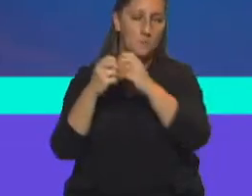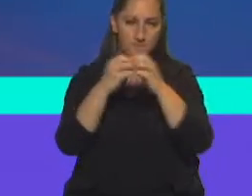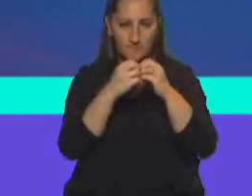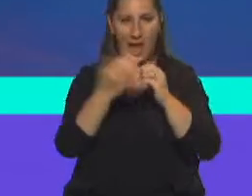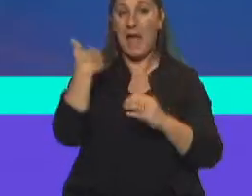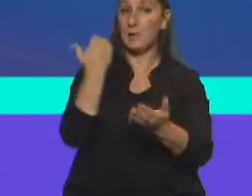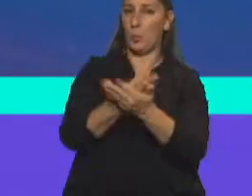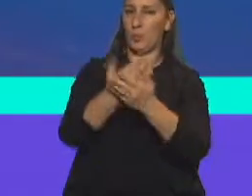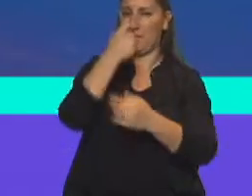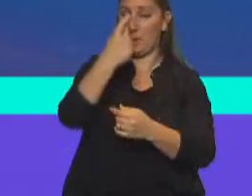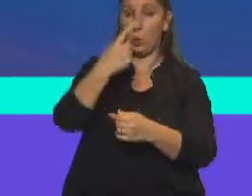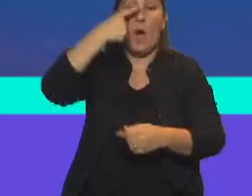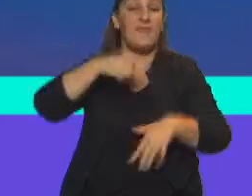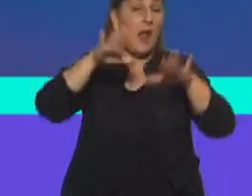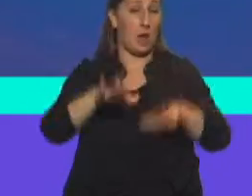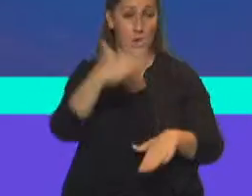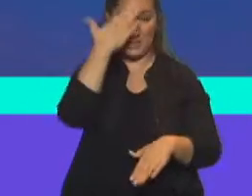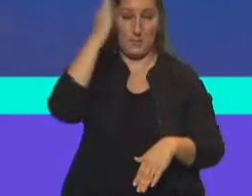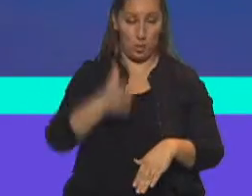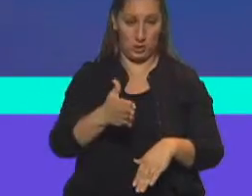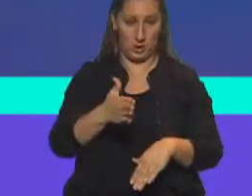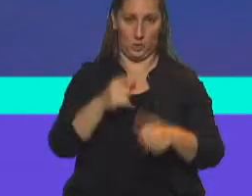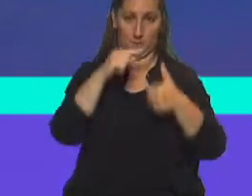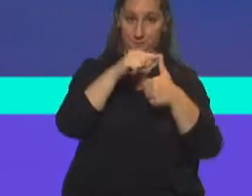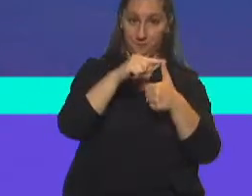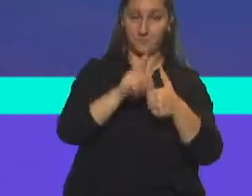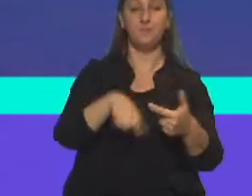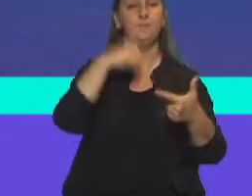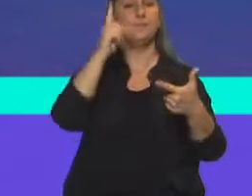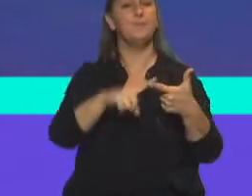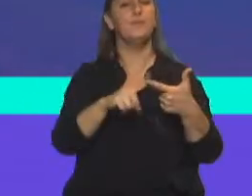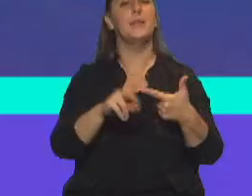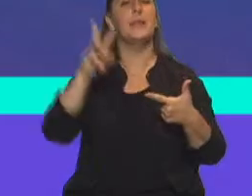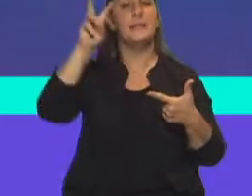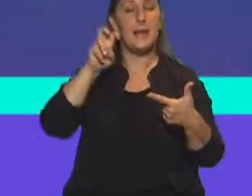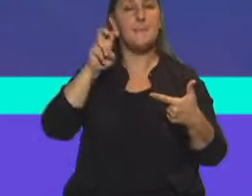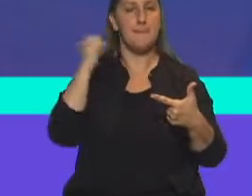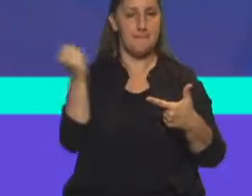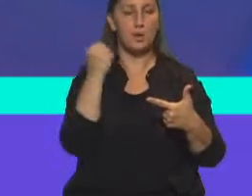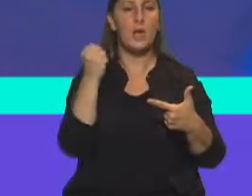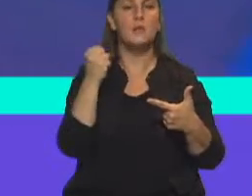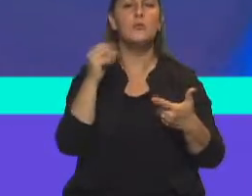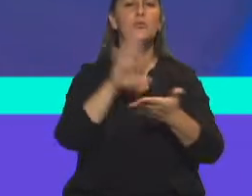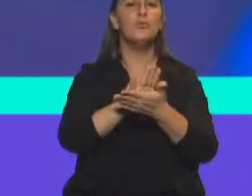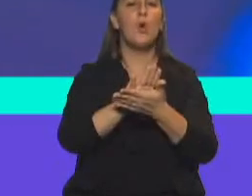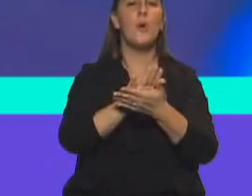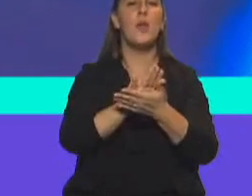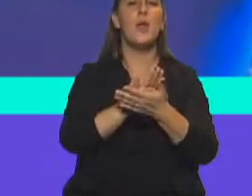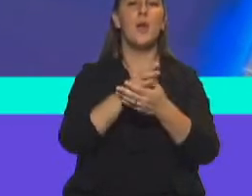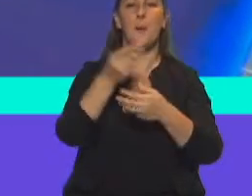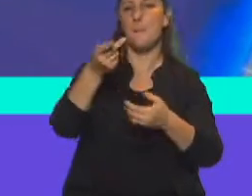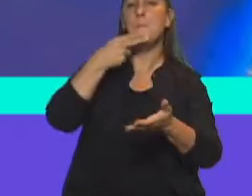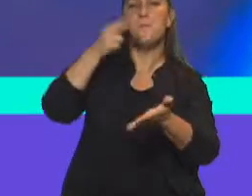de 21%. Y luego hay otra cuestión que me parece relevante, que es la discusión sobre los paraísos